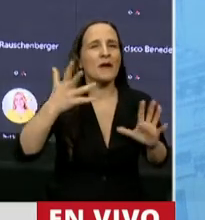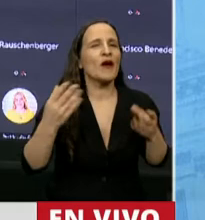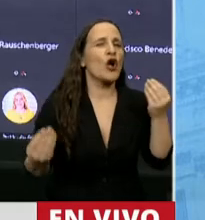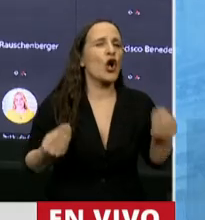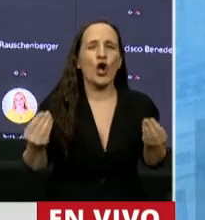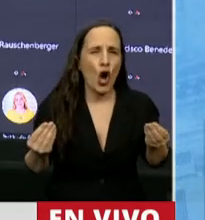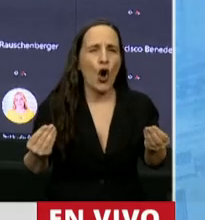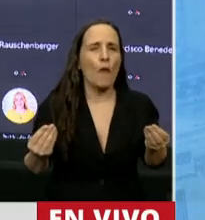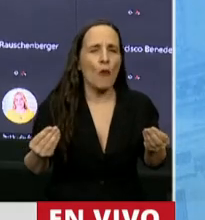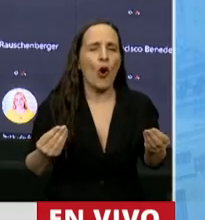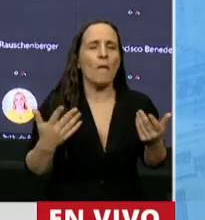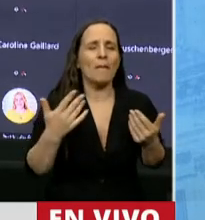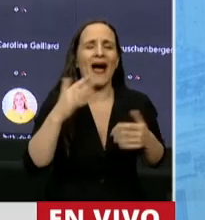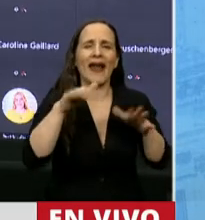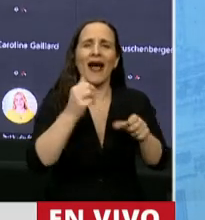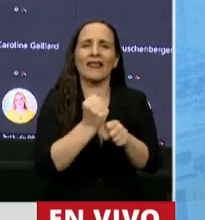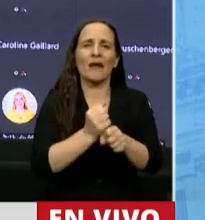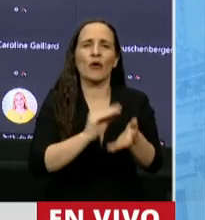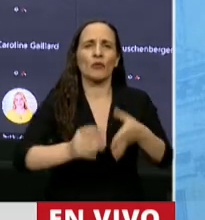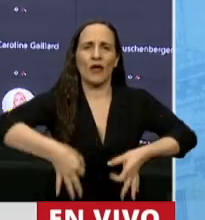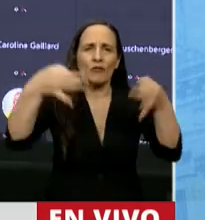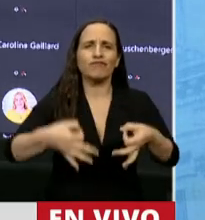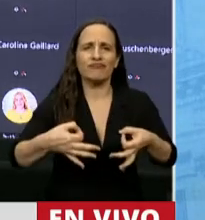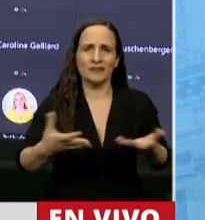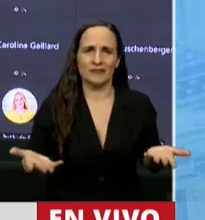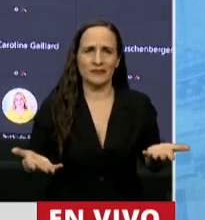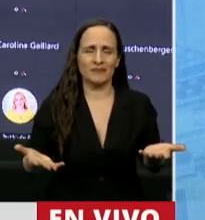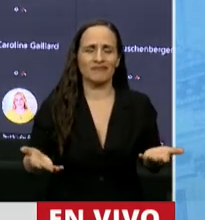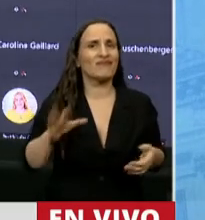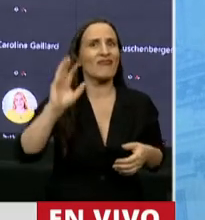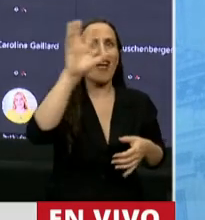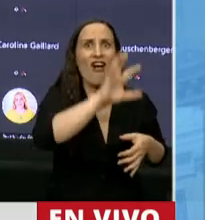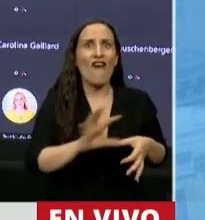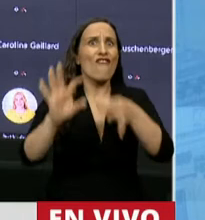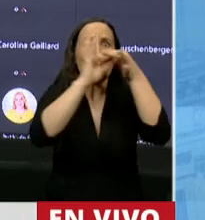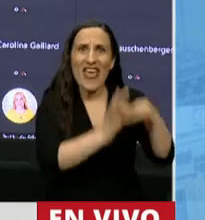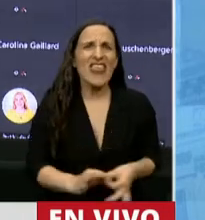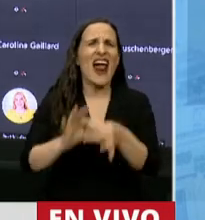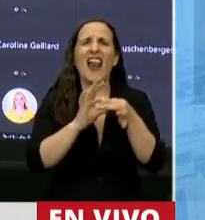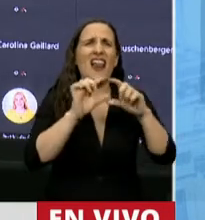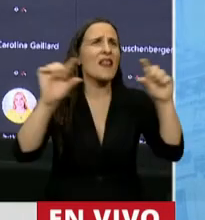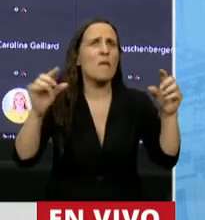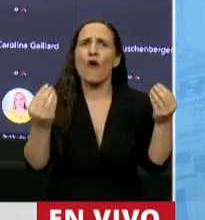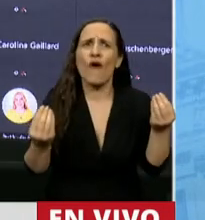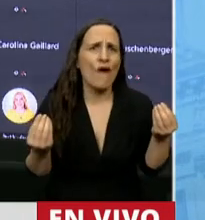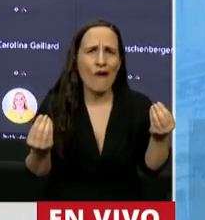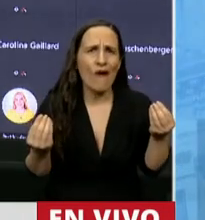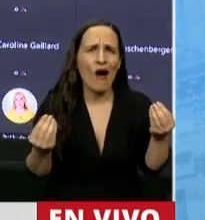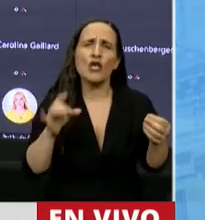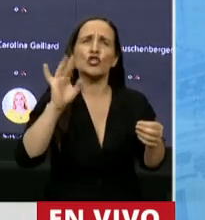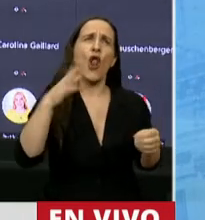ejerzamos nuestra función como creemos que hay que ejercer. El federalismo, señor presidente, no se